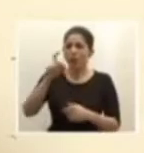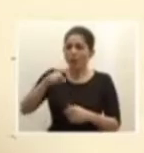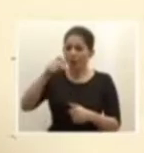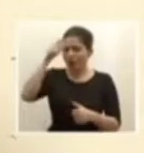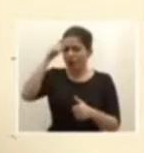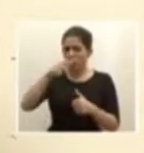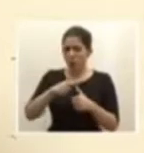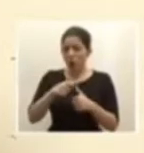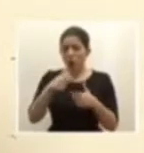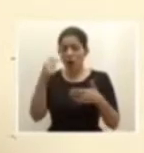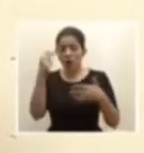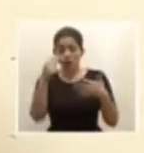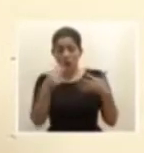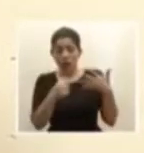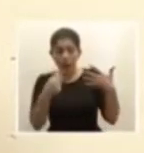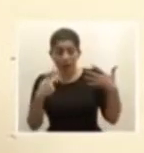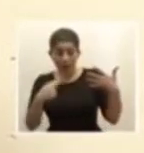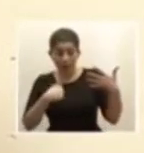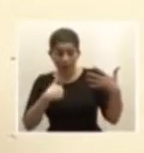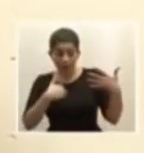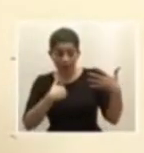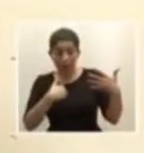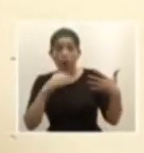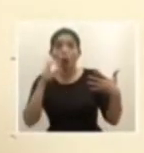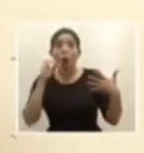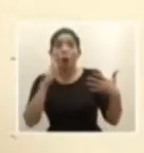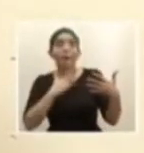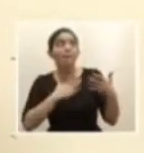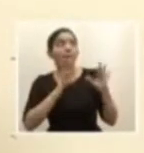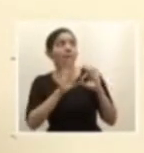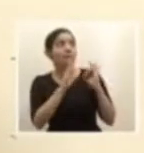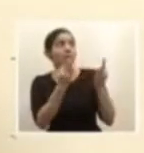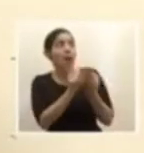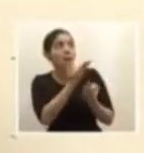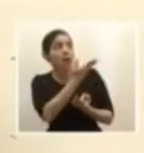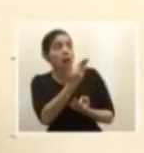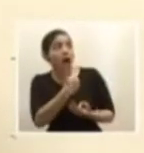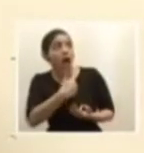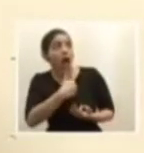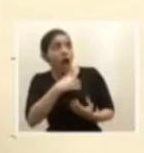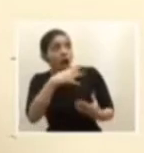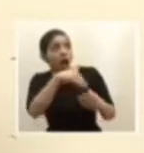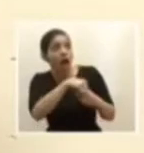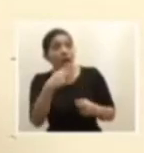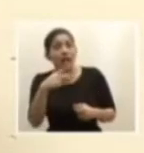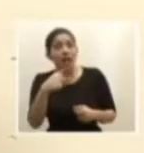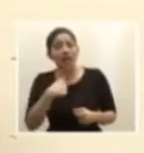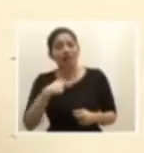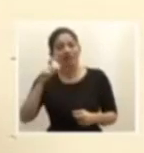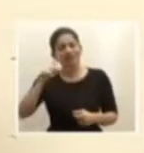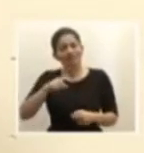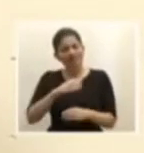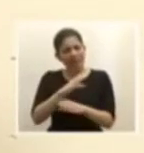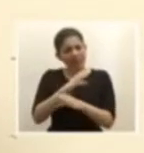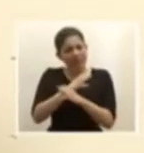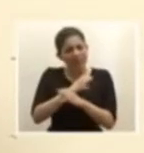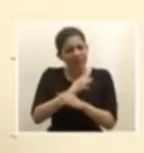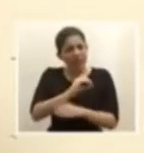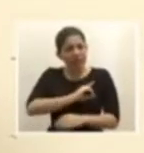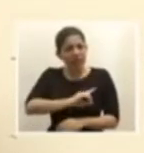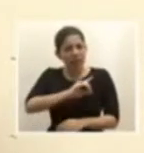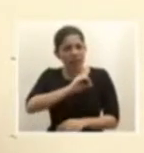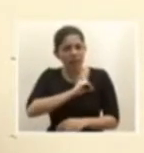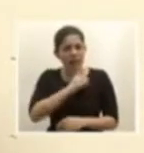esos factores de riesgo o que tenemos familiares que tienen factores de riesgo, tenemos que ser muy cautelosos y muy disciplinados en proteger a